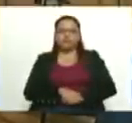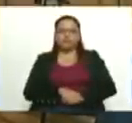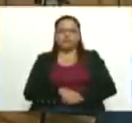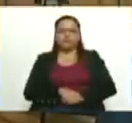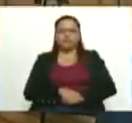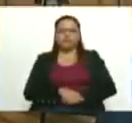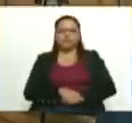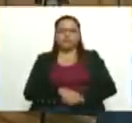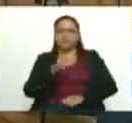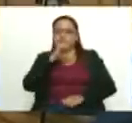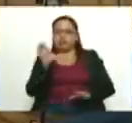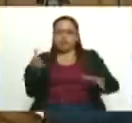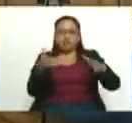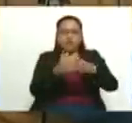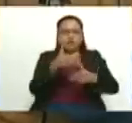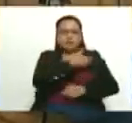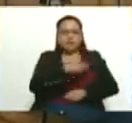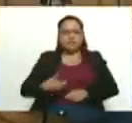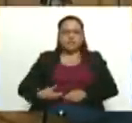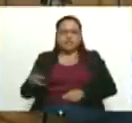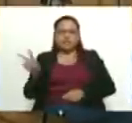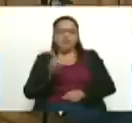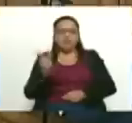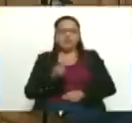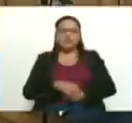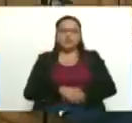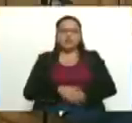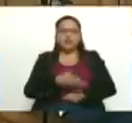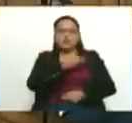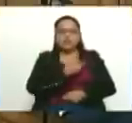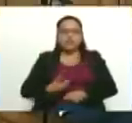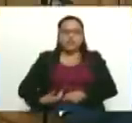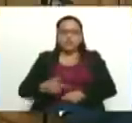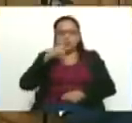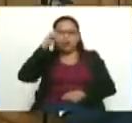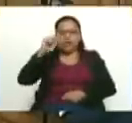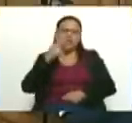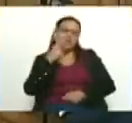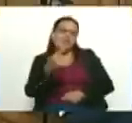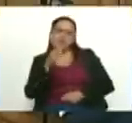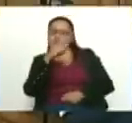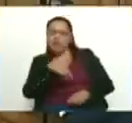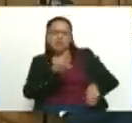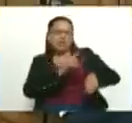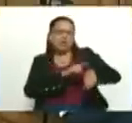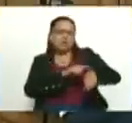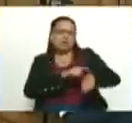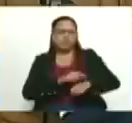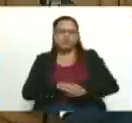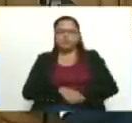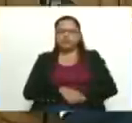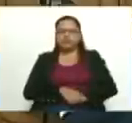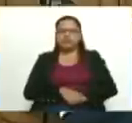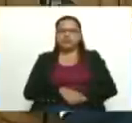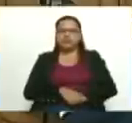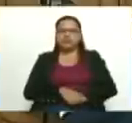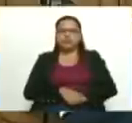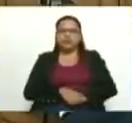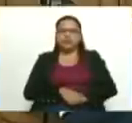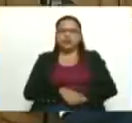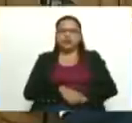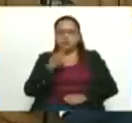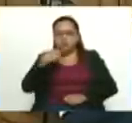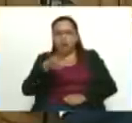No se reunieron con el presidente constitucional de la República, el presidente Maduro. Dijeron que no tenían tiempo. Y sacaron tiempo de su